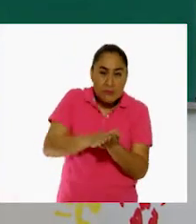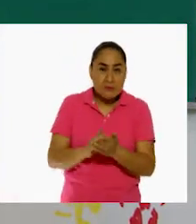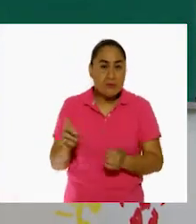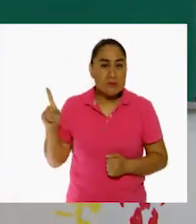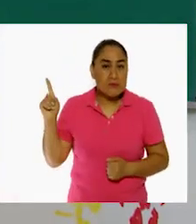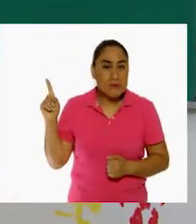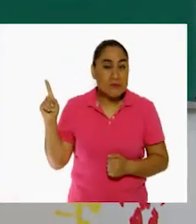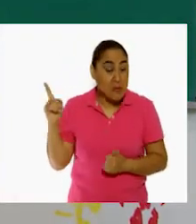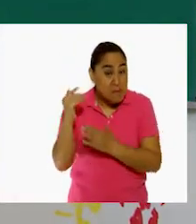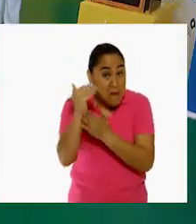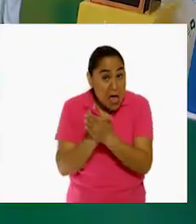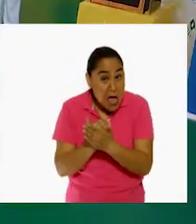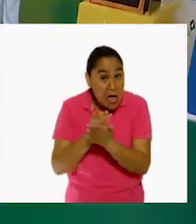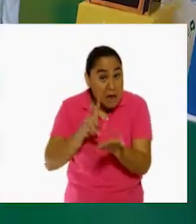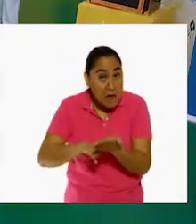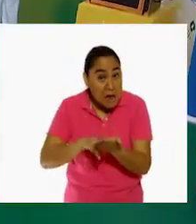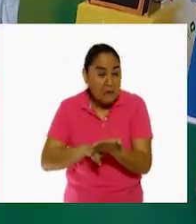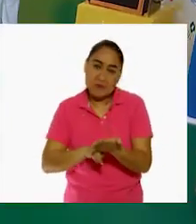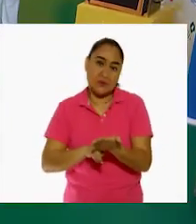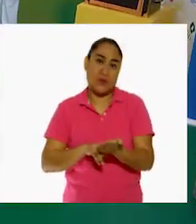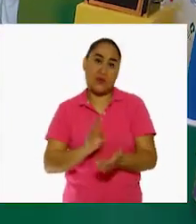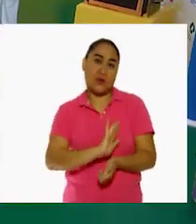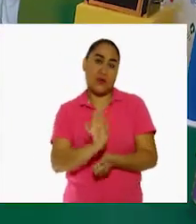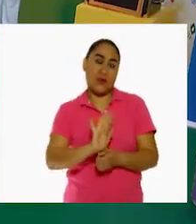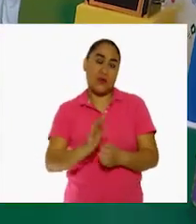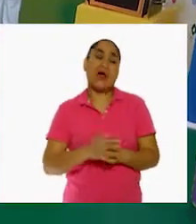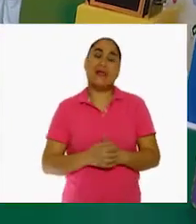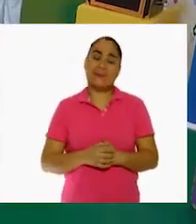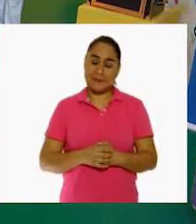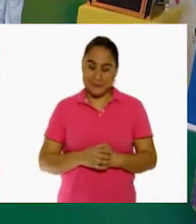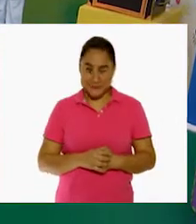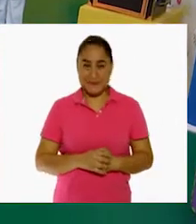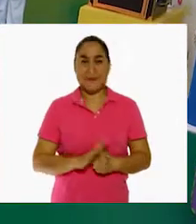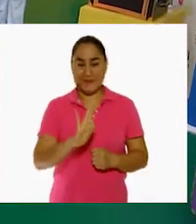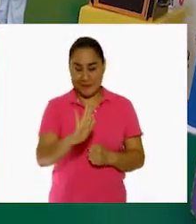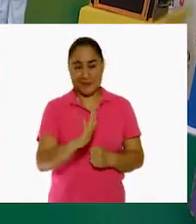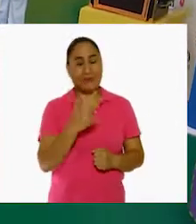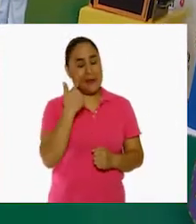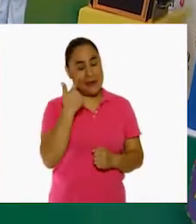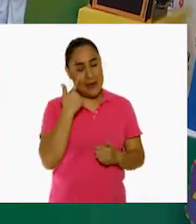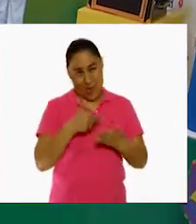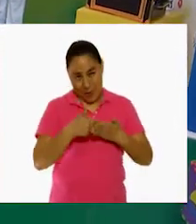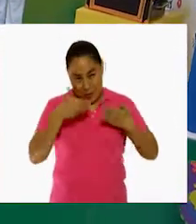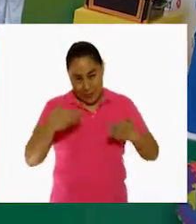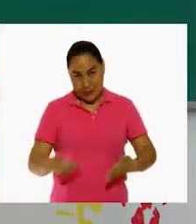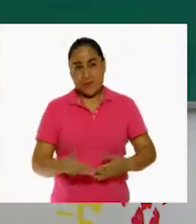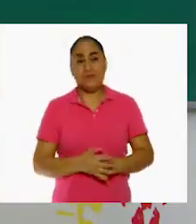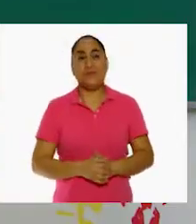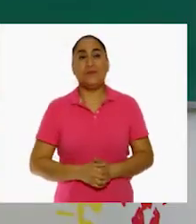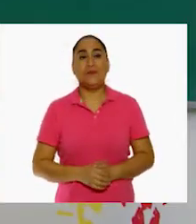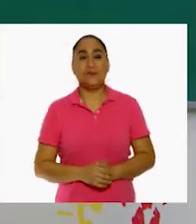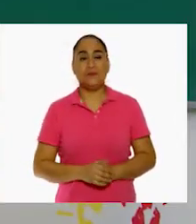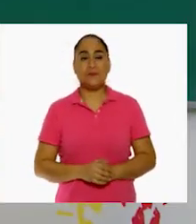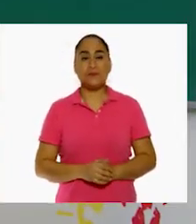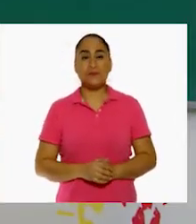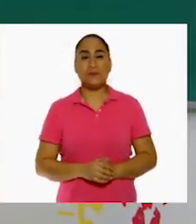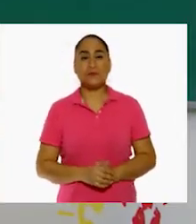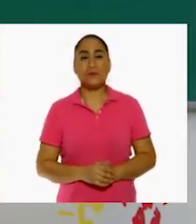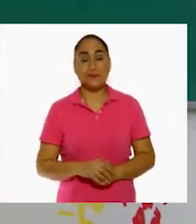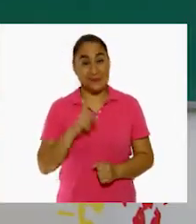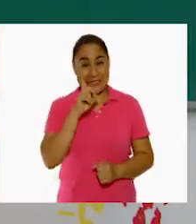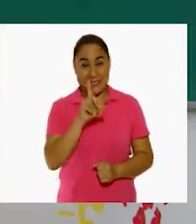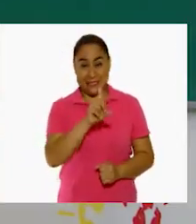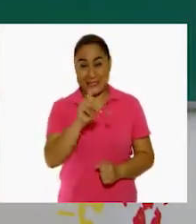No. Ok, perfecto. Entonces, ahora, fíjense lo que voy a hacer. Uh-huh. El billete de